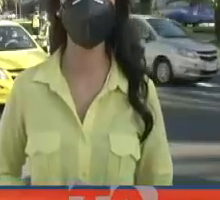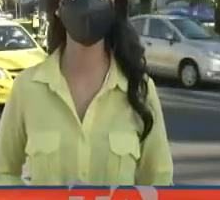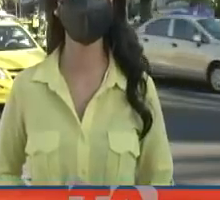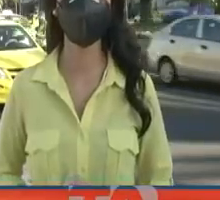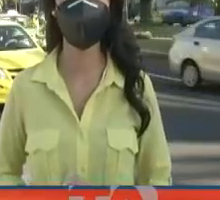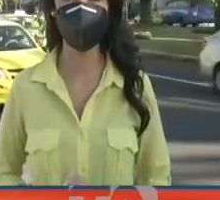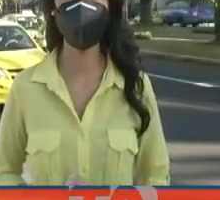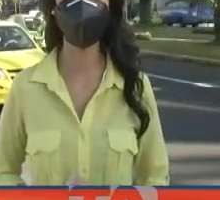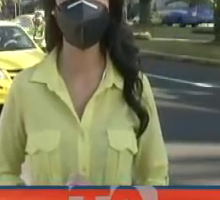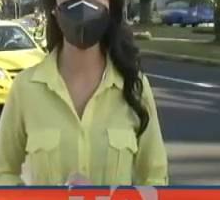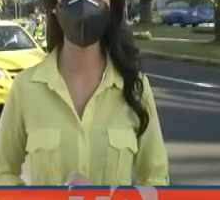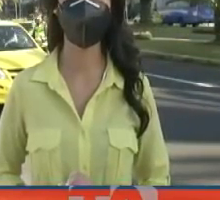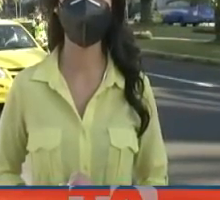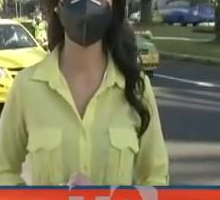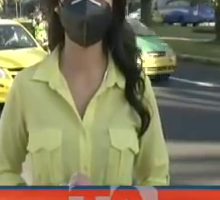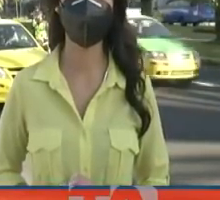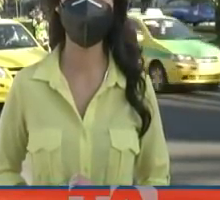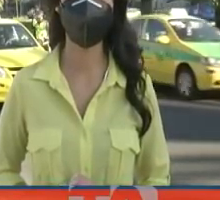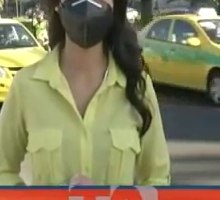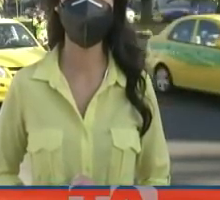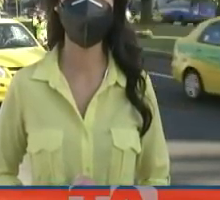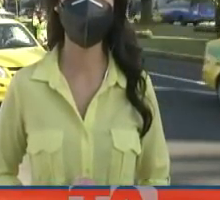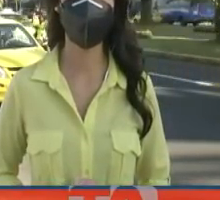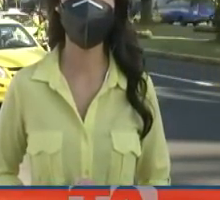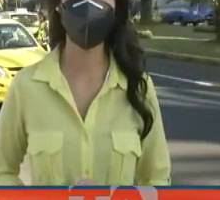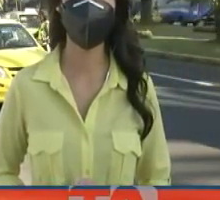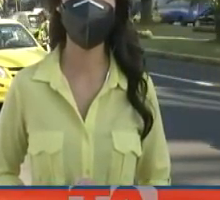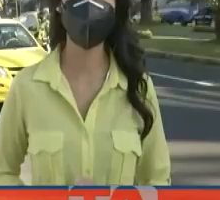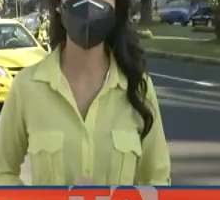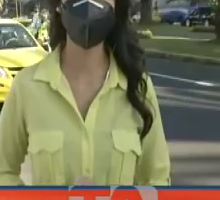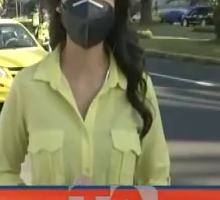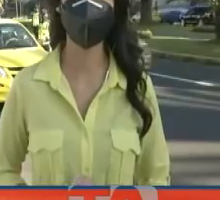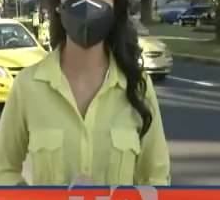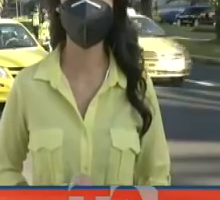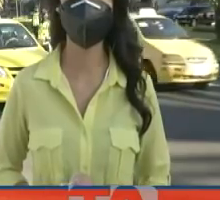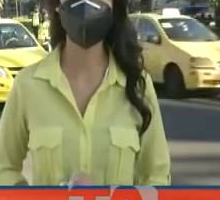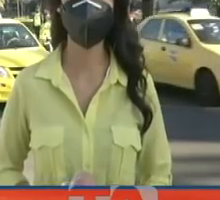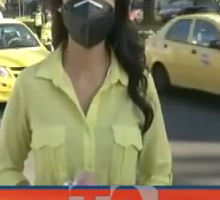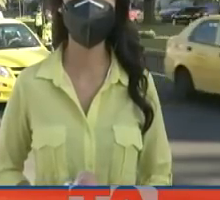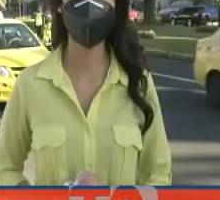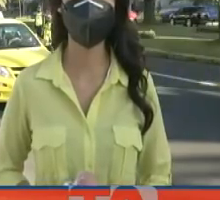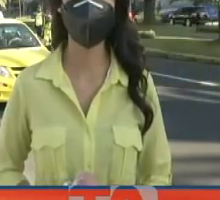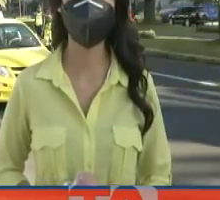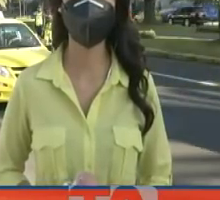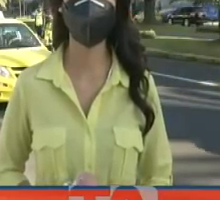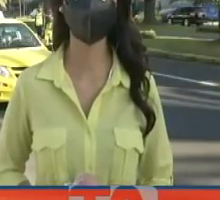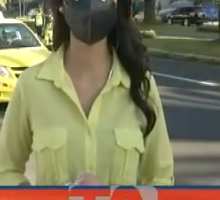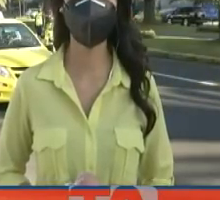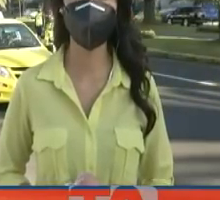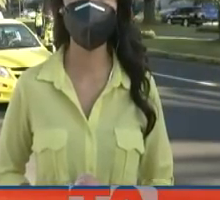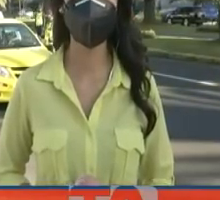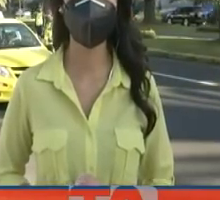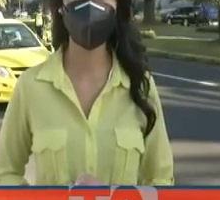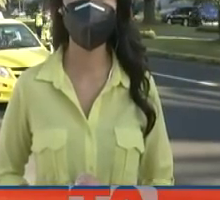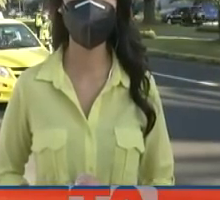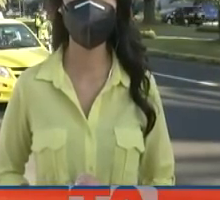compañeras, quienes ya están listas como todas las mañanas para recorrer la ciudad y receptar las inquietudes de los vecinos. Así es, Marisabel, vamos a